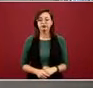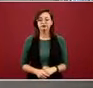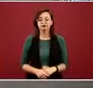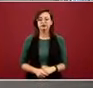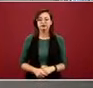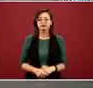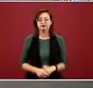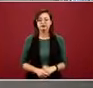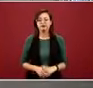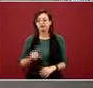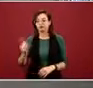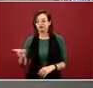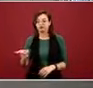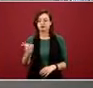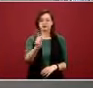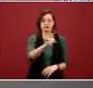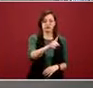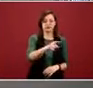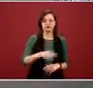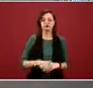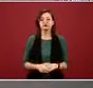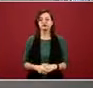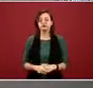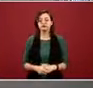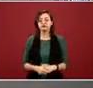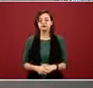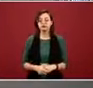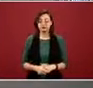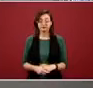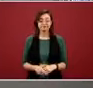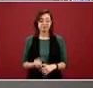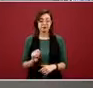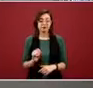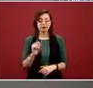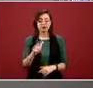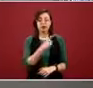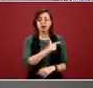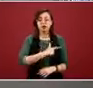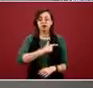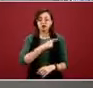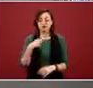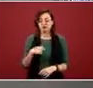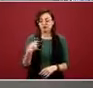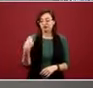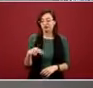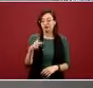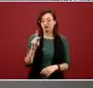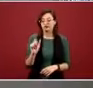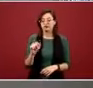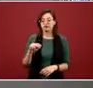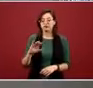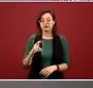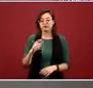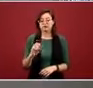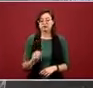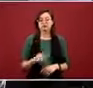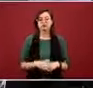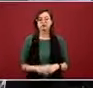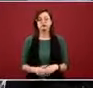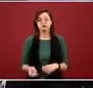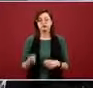Vamos, no, está usted y luego la Filipa, por favor. ¿Qué tal? Buenas noches, Pancho Parra para el Mañana News de La Octava.